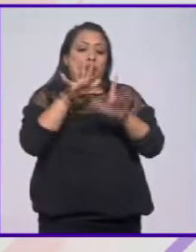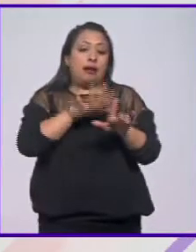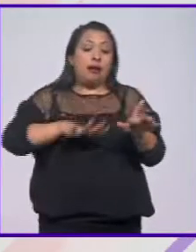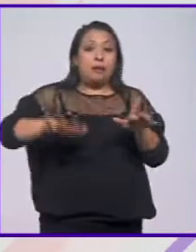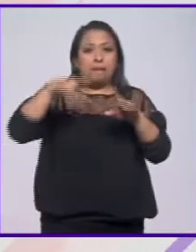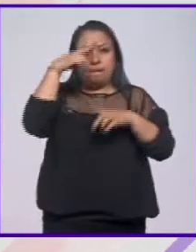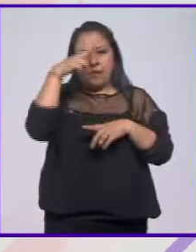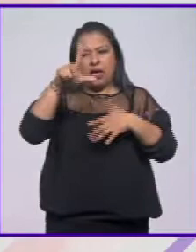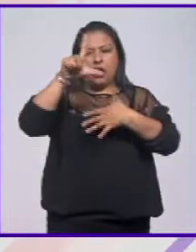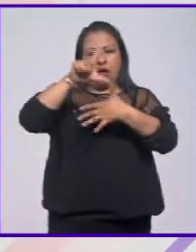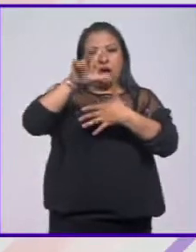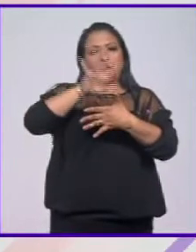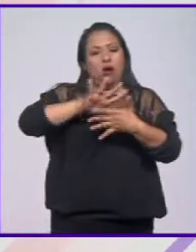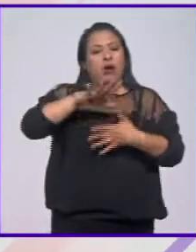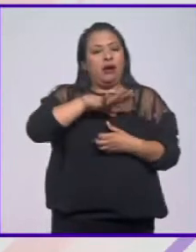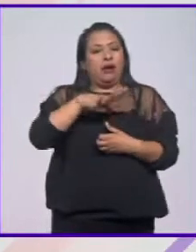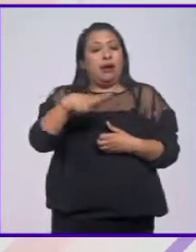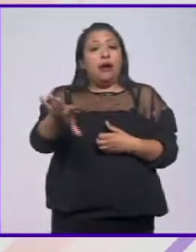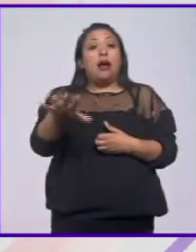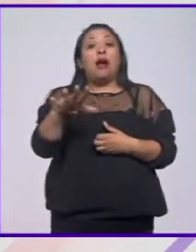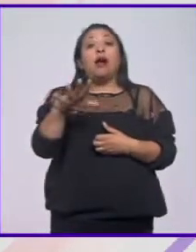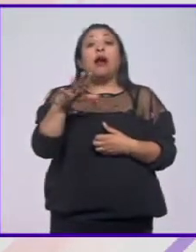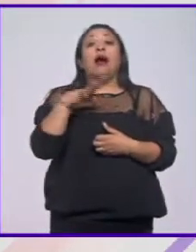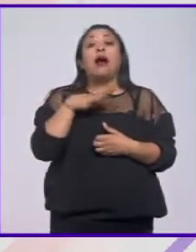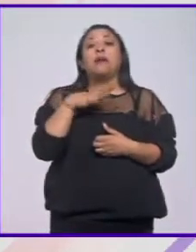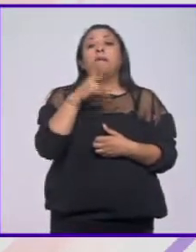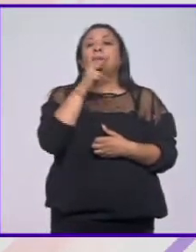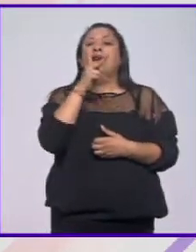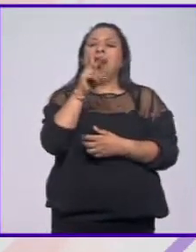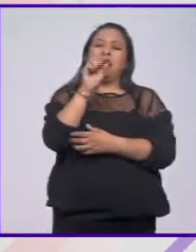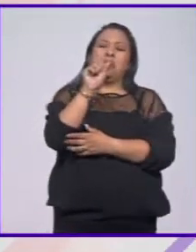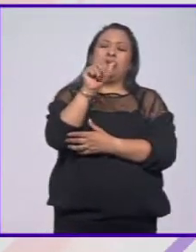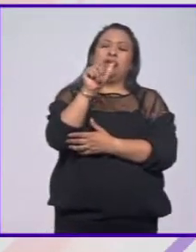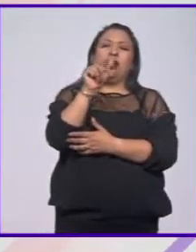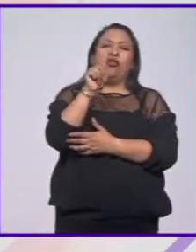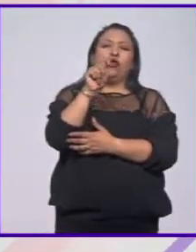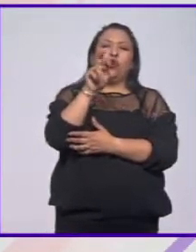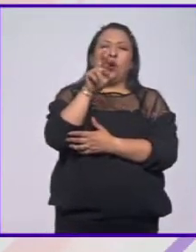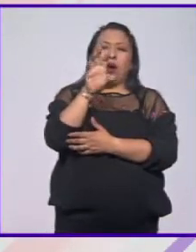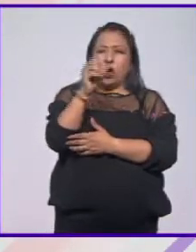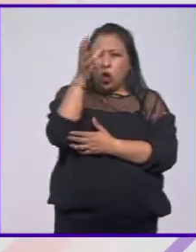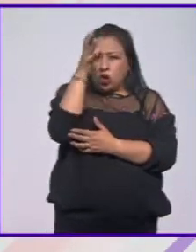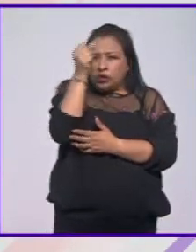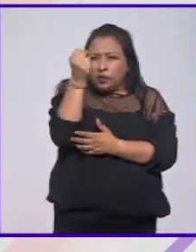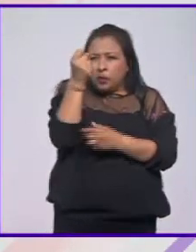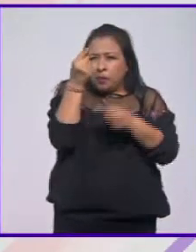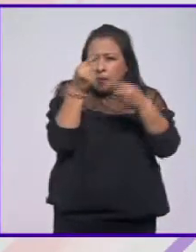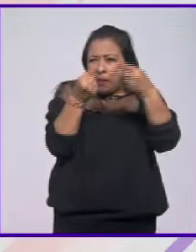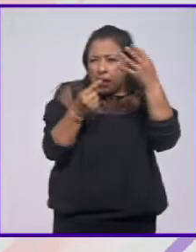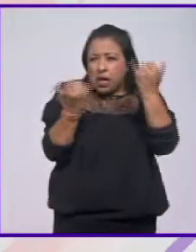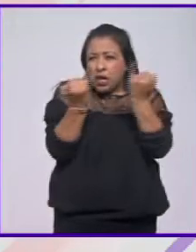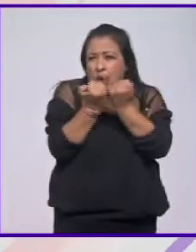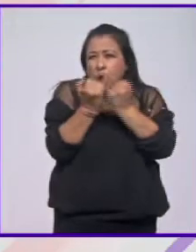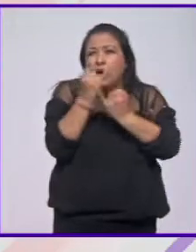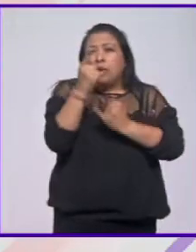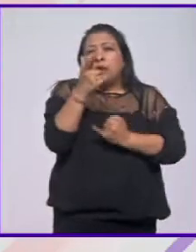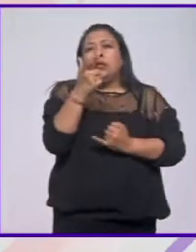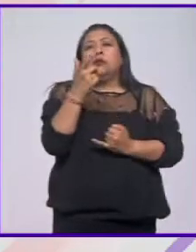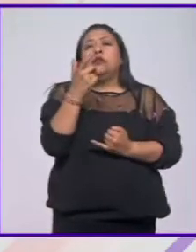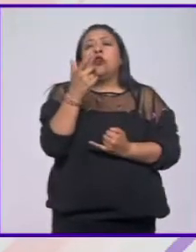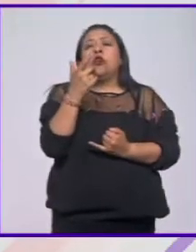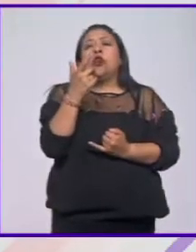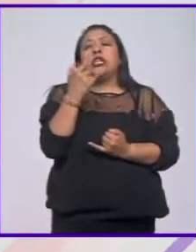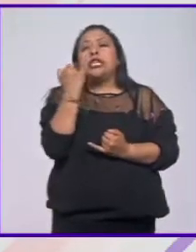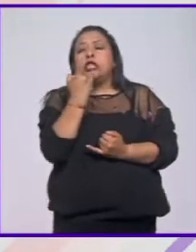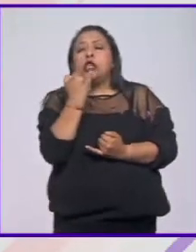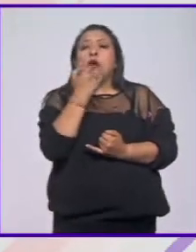México y en América Latina en general, el término de santuario hasta el momento no tiene el mismo significado que tiene en los países anglosajones y en Europa,